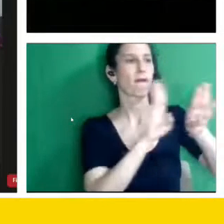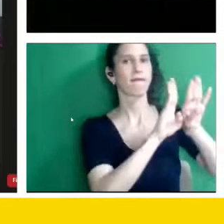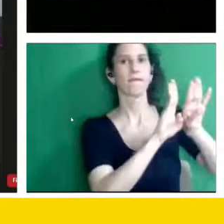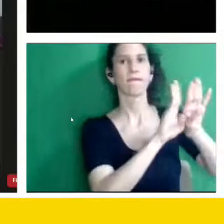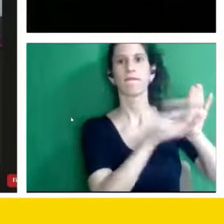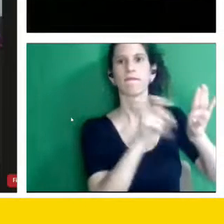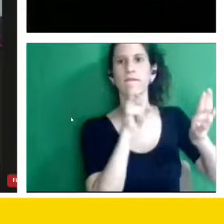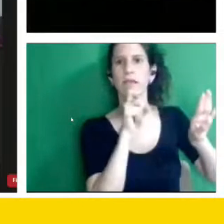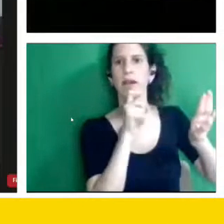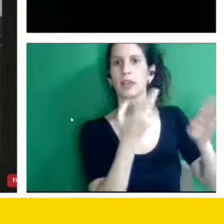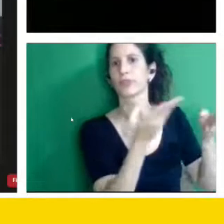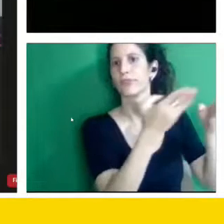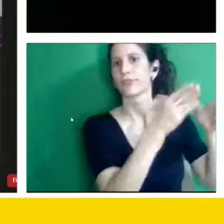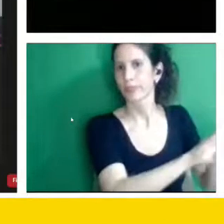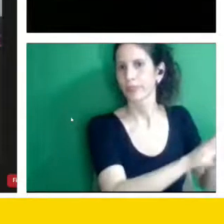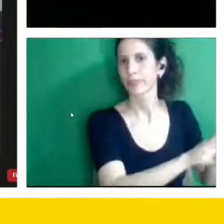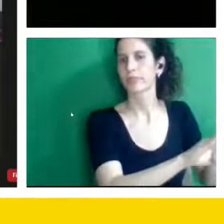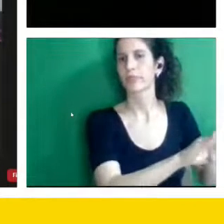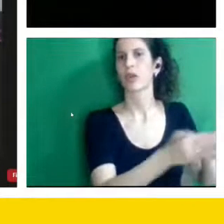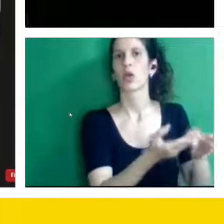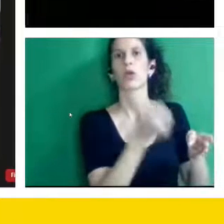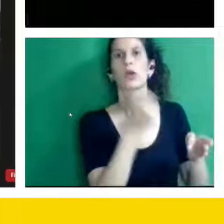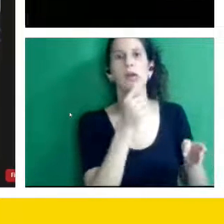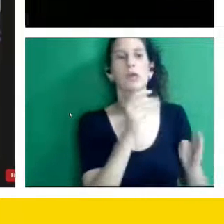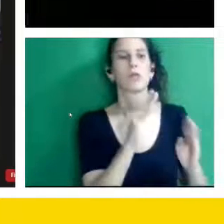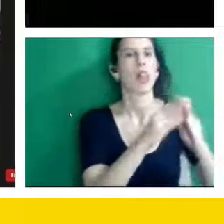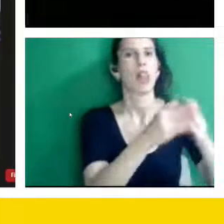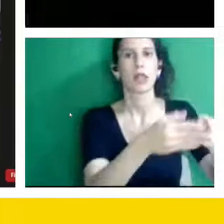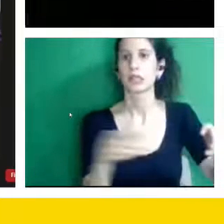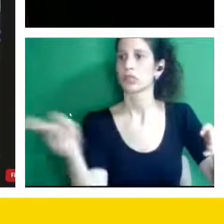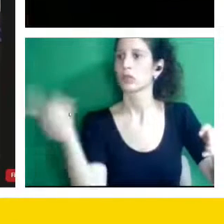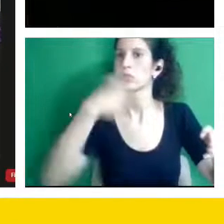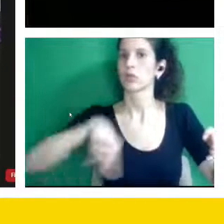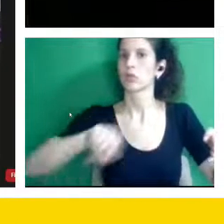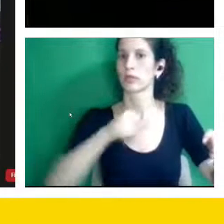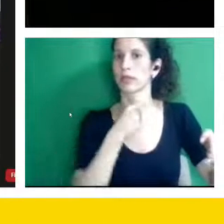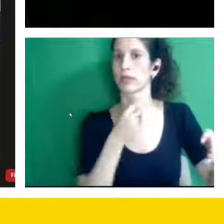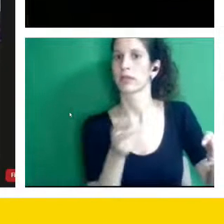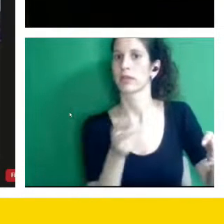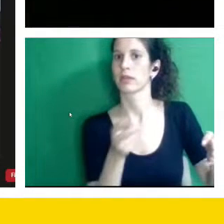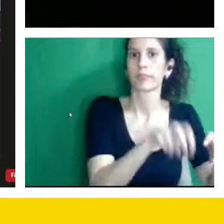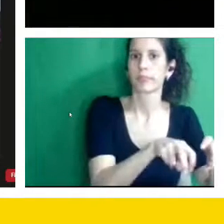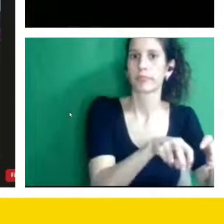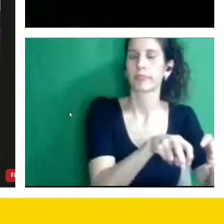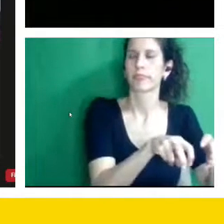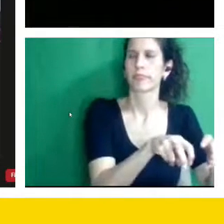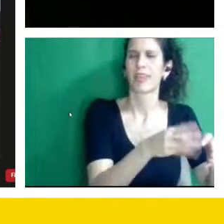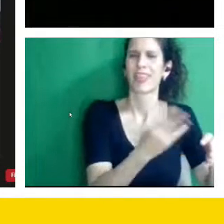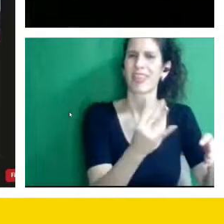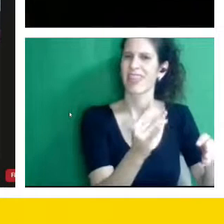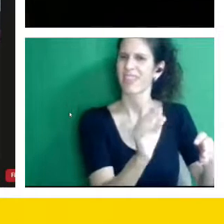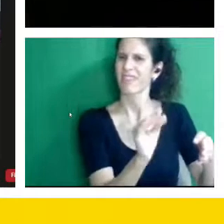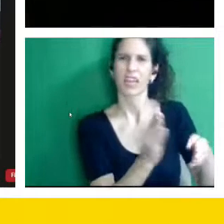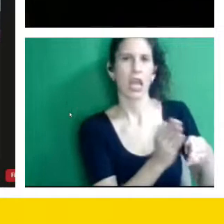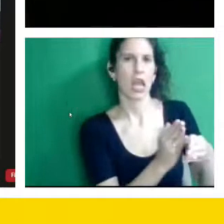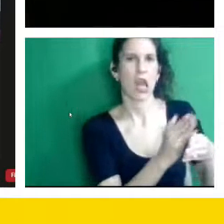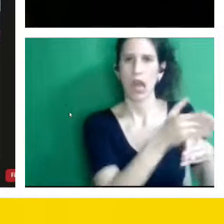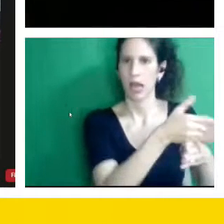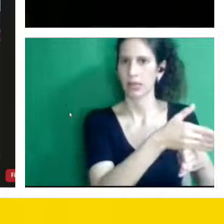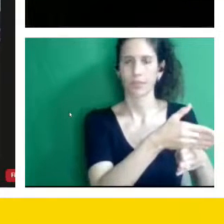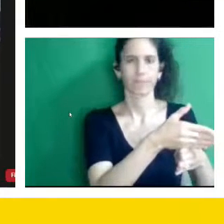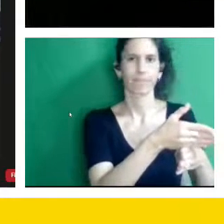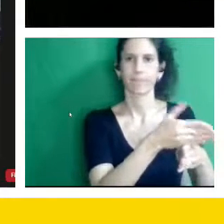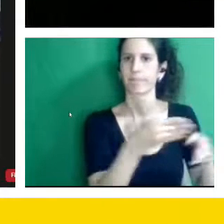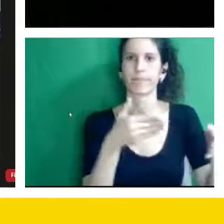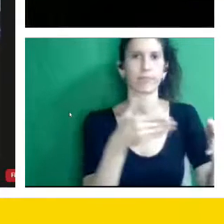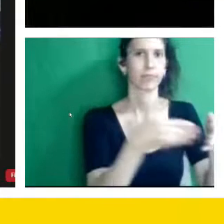tomarte la lancha es muy difícil de acceder. Entonces, bueno, veíamos cuál era la solución,